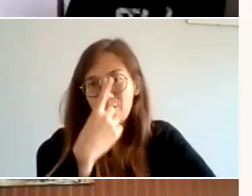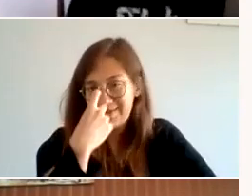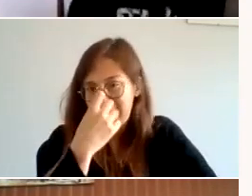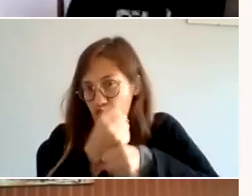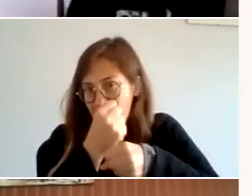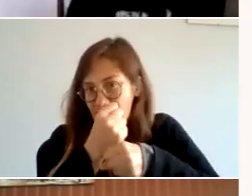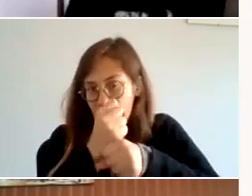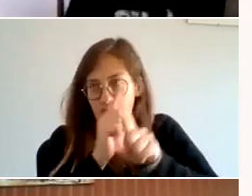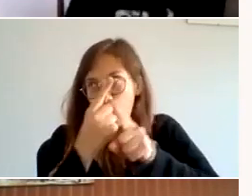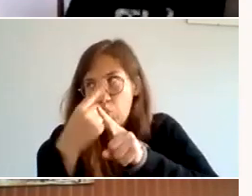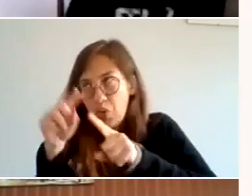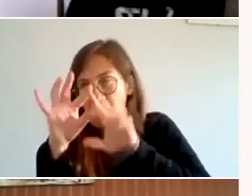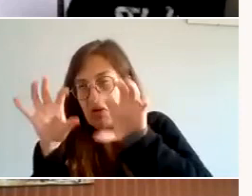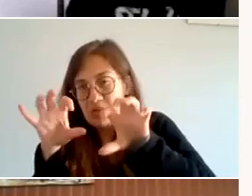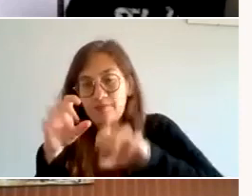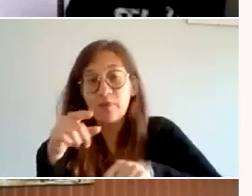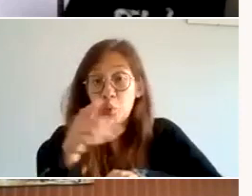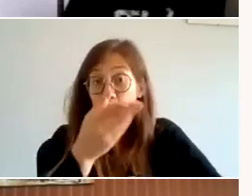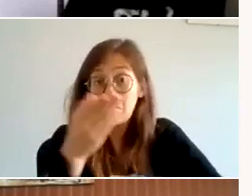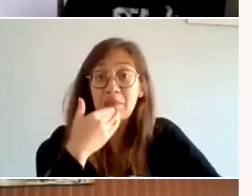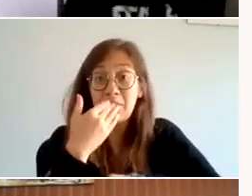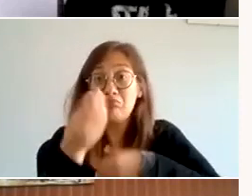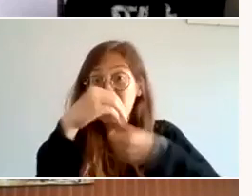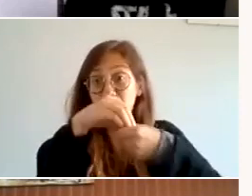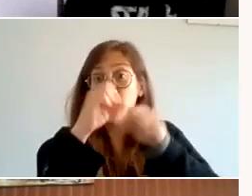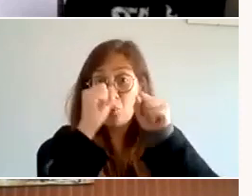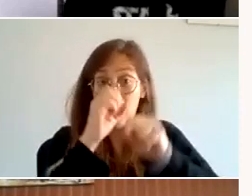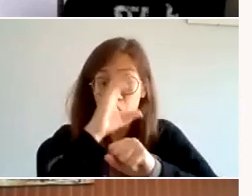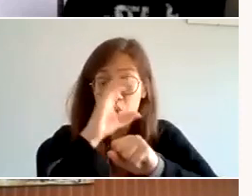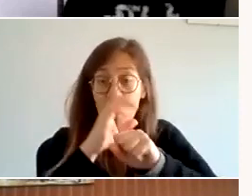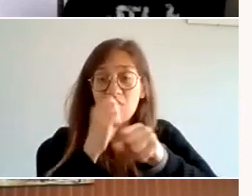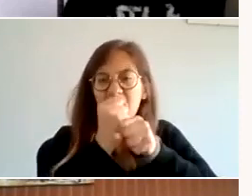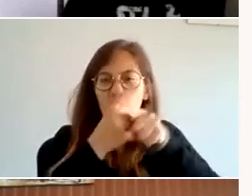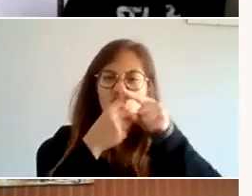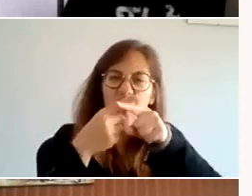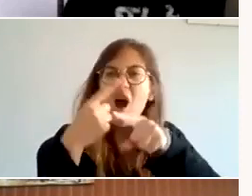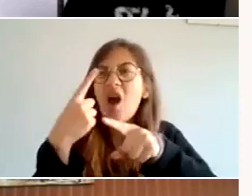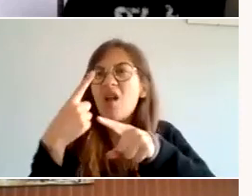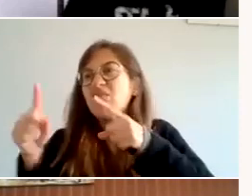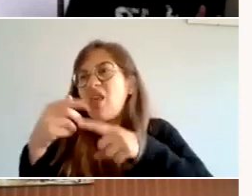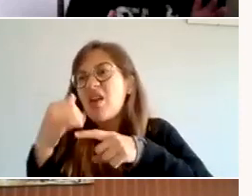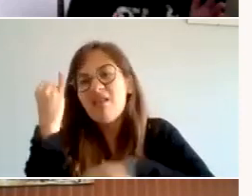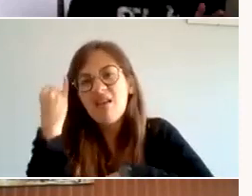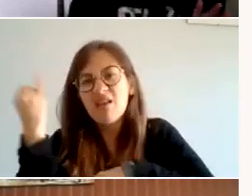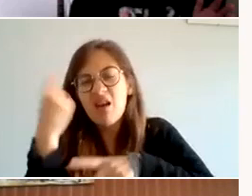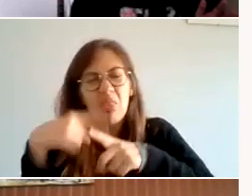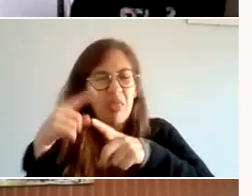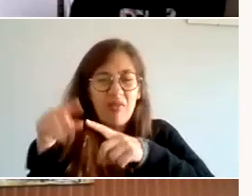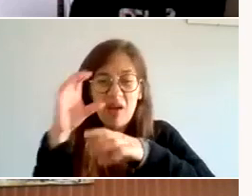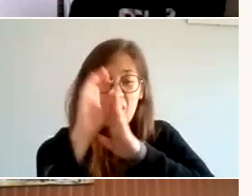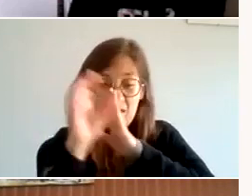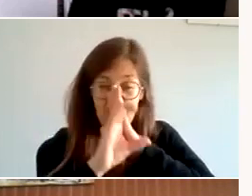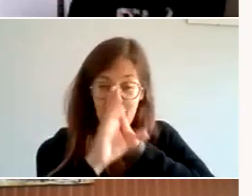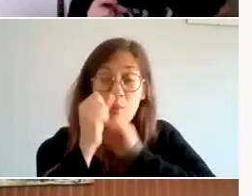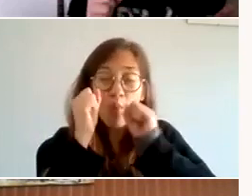social. Las humanidades también aquí tienen cabida. ¿Qué es lo que hay que tener en cuenta acá? Que existe algo que se llama